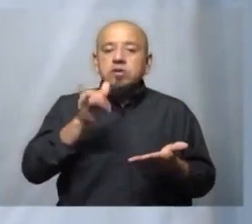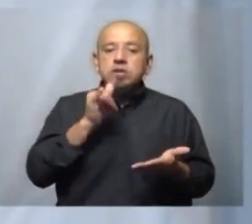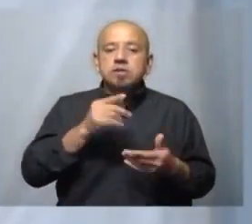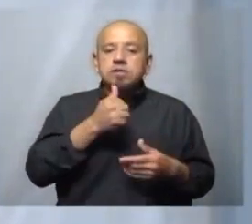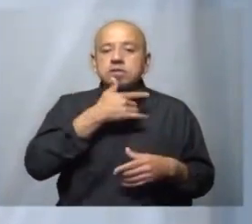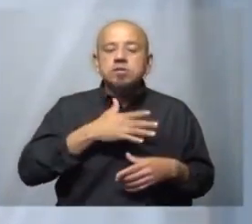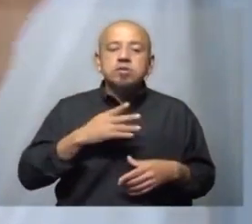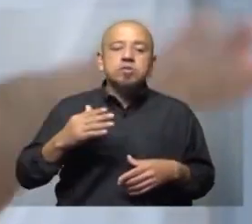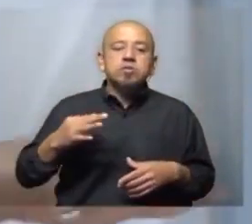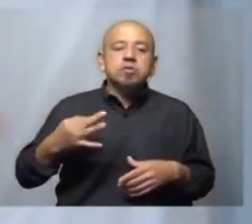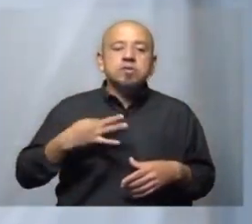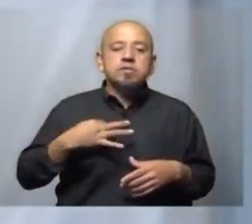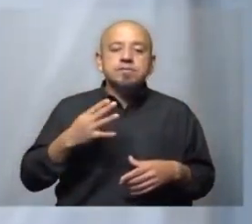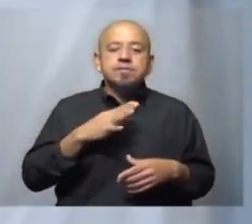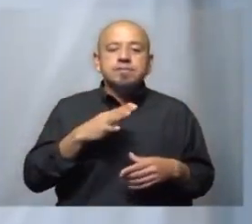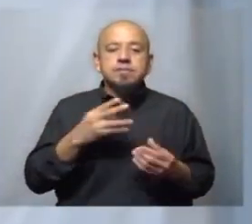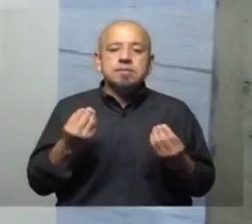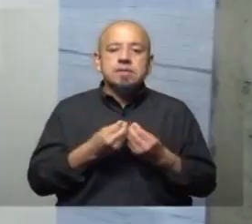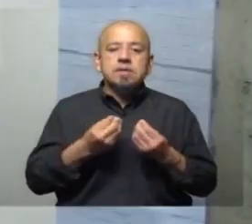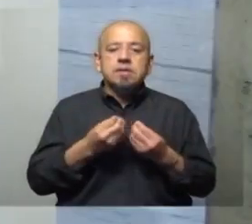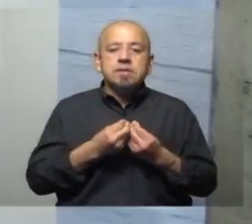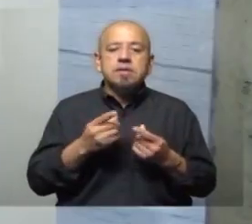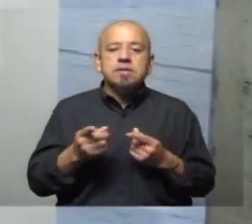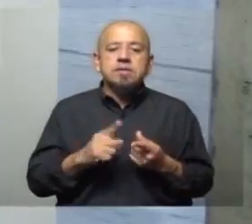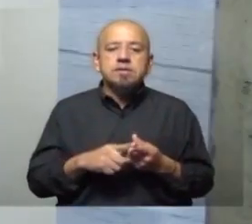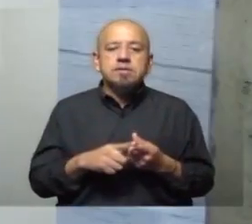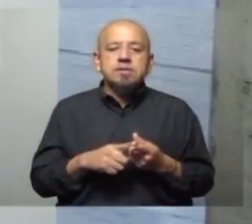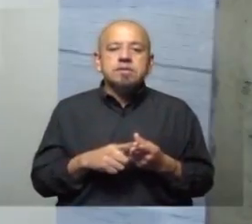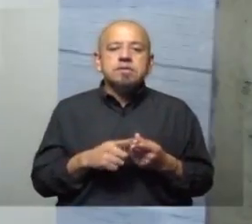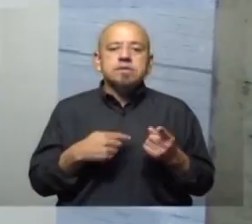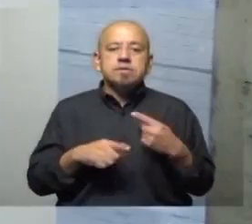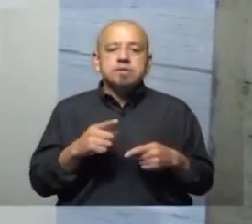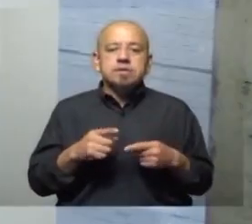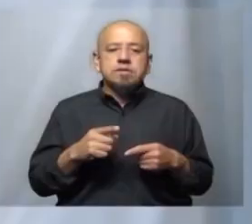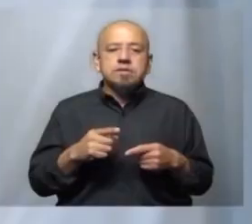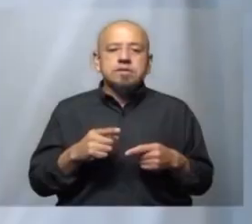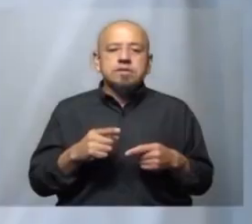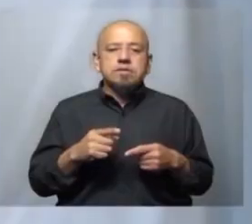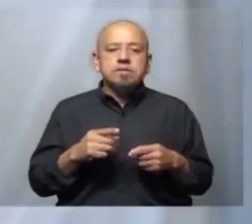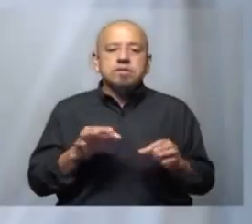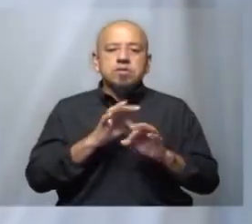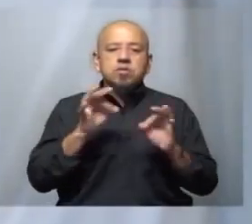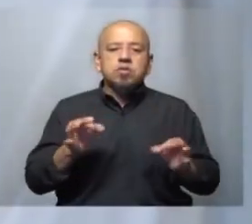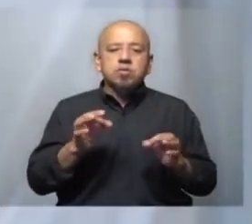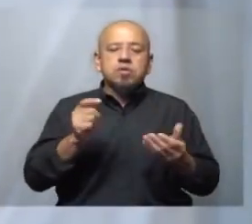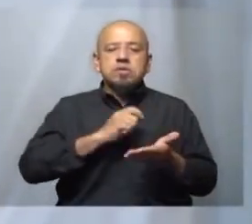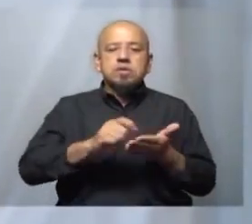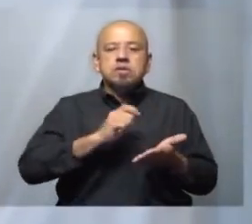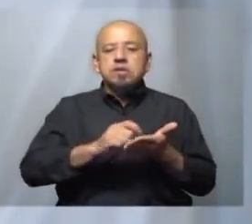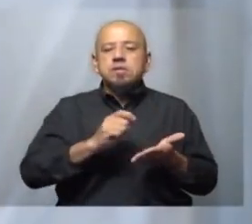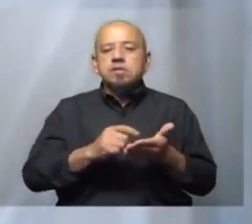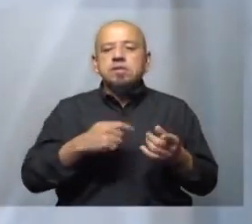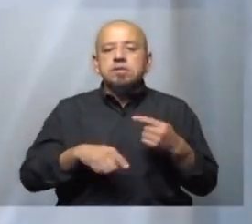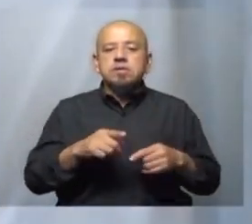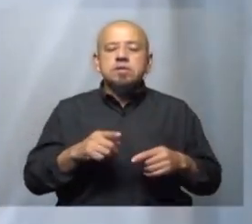y hay miles de biografías Exacto Exacto o el escribir en primera persona y